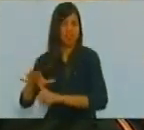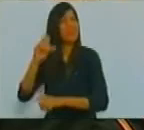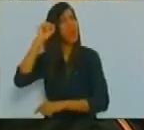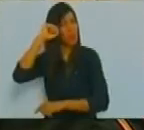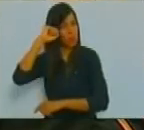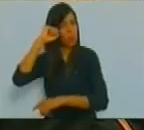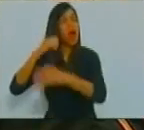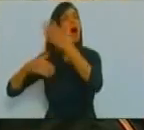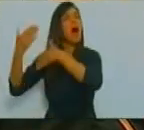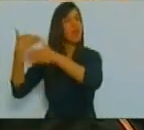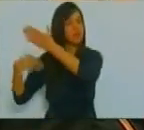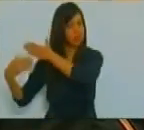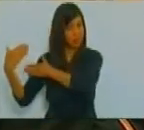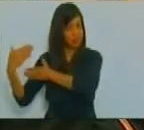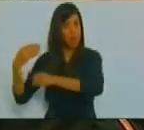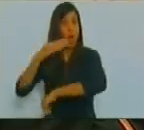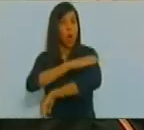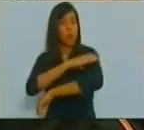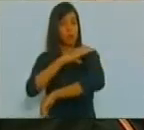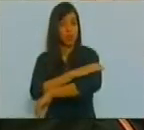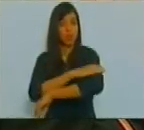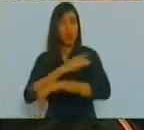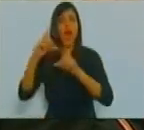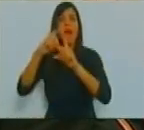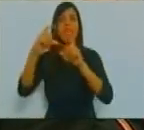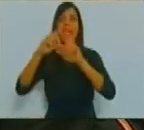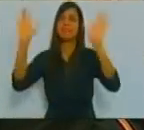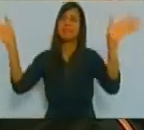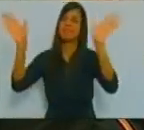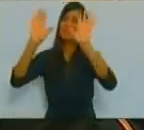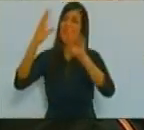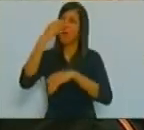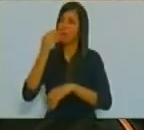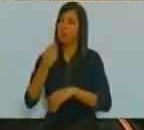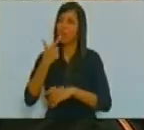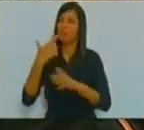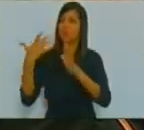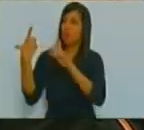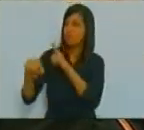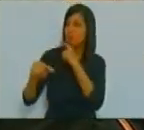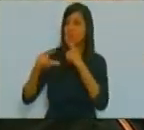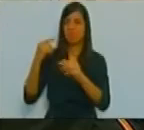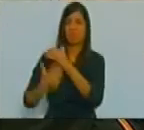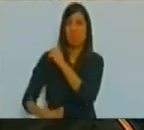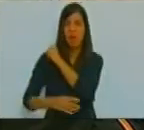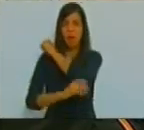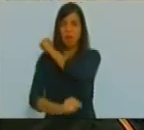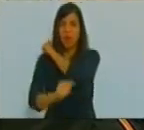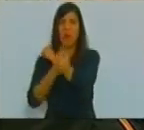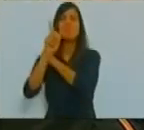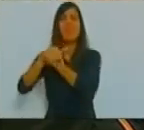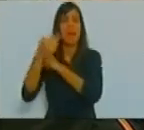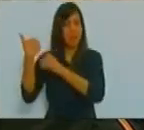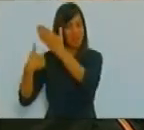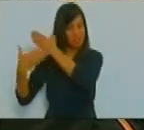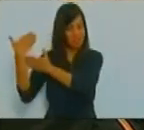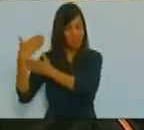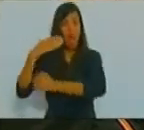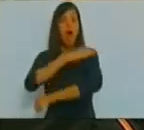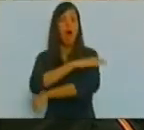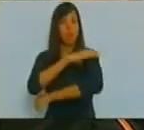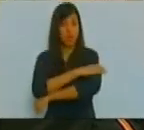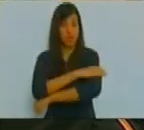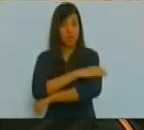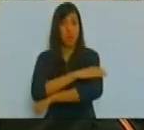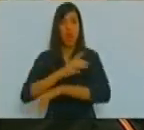que venimos de los tiempos de sálvese que puedan materia de seguridad que venimos de los tiempos de